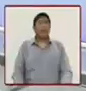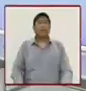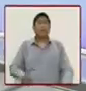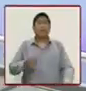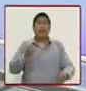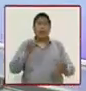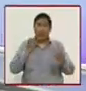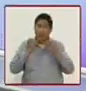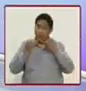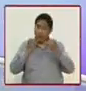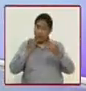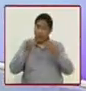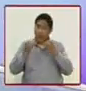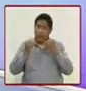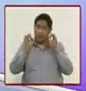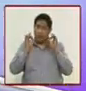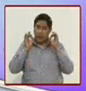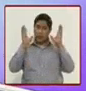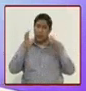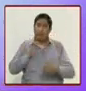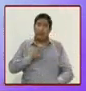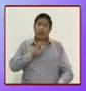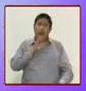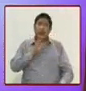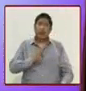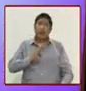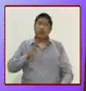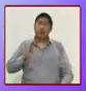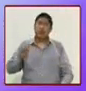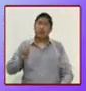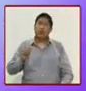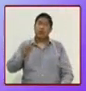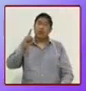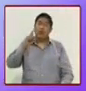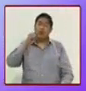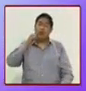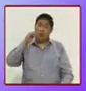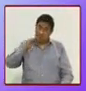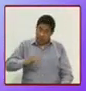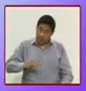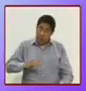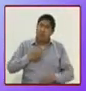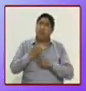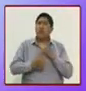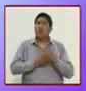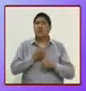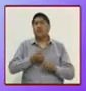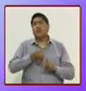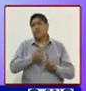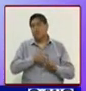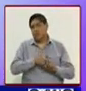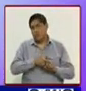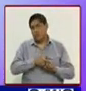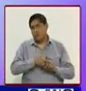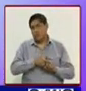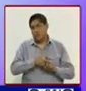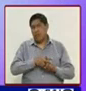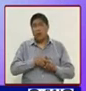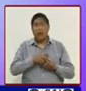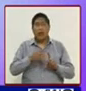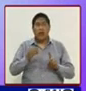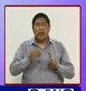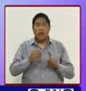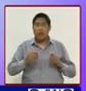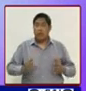Esta es una información que realmente impacta y sucedió en Cochabamba. Le hablo de una menor que fue víctima de violación. Se le practicó una